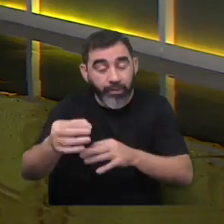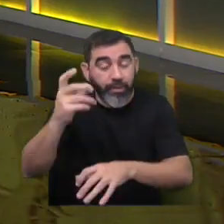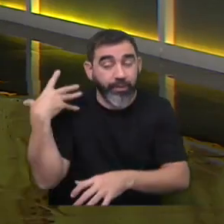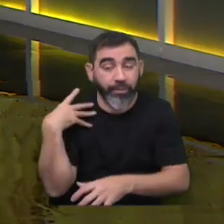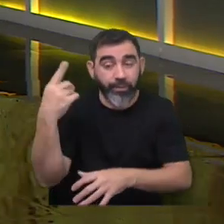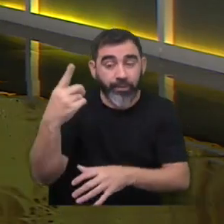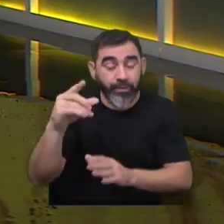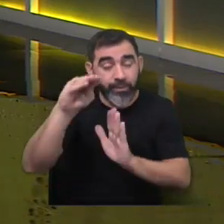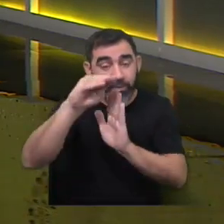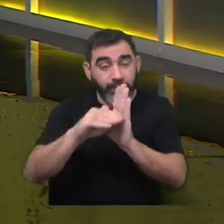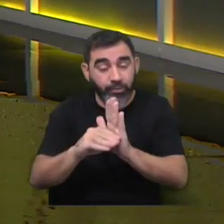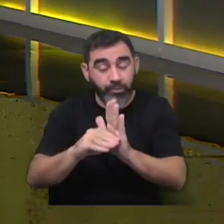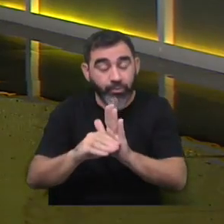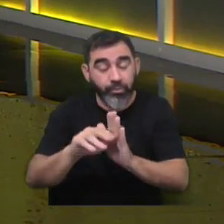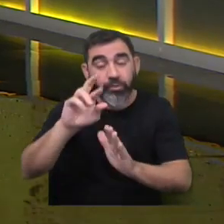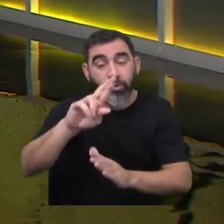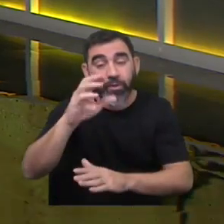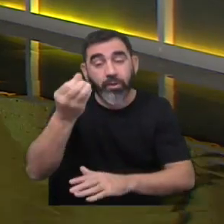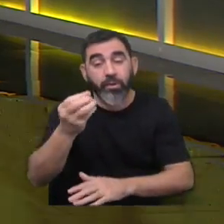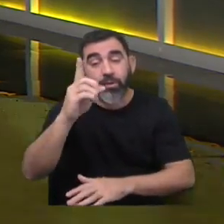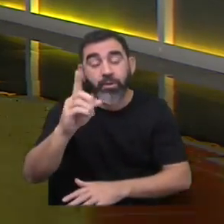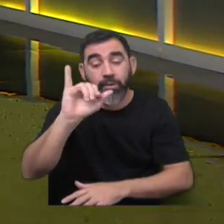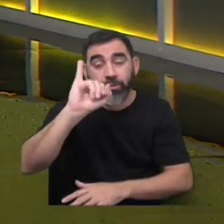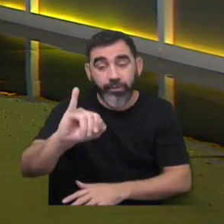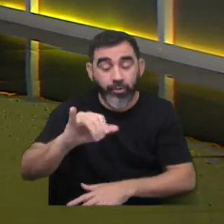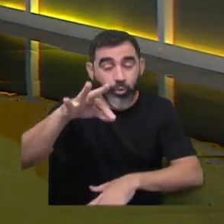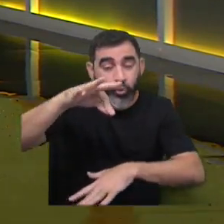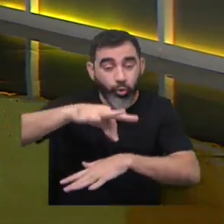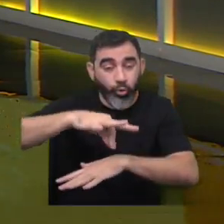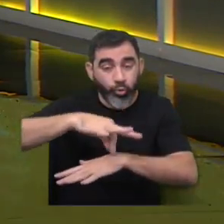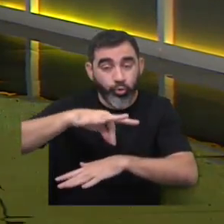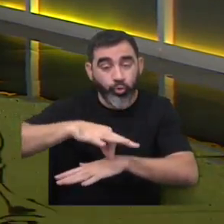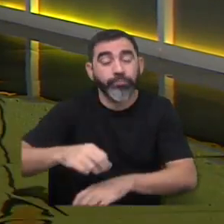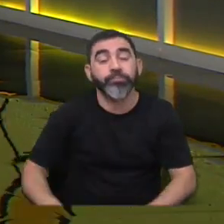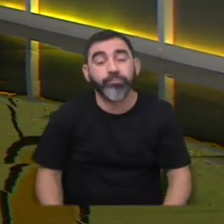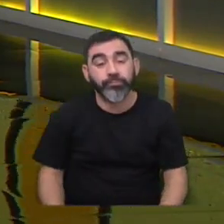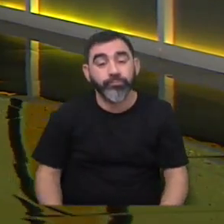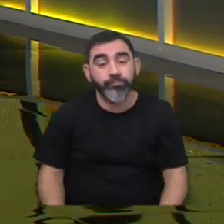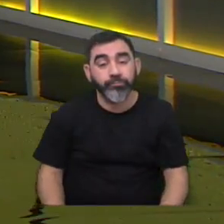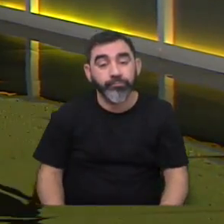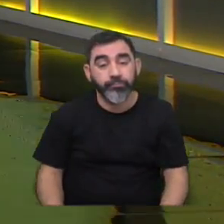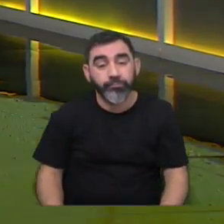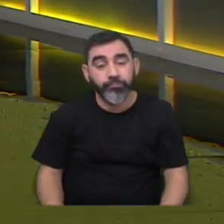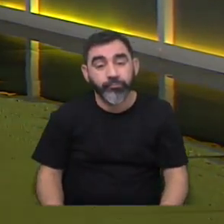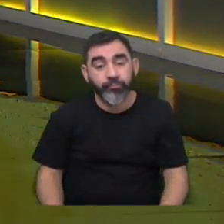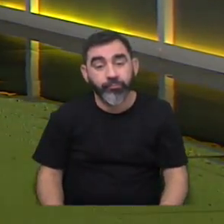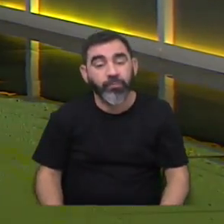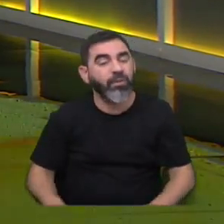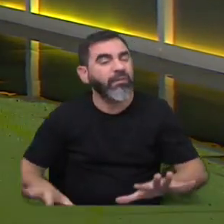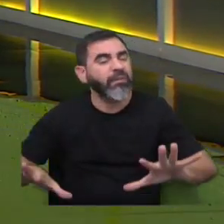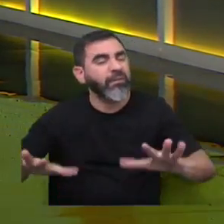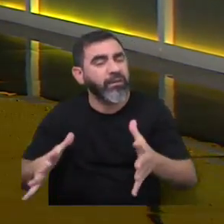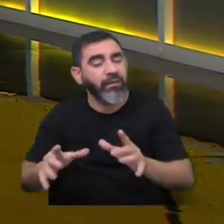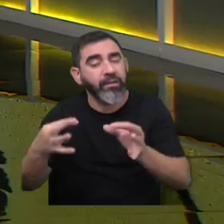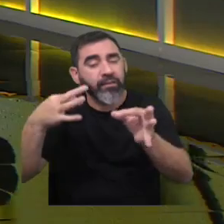director del programa del PAIS, tal su sigla, el doctor Rafael Radi, quien nos cuenta primero de qué se trata y